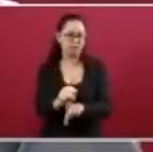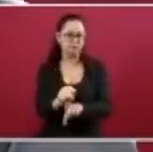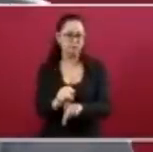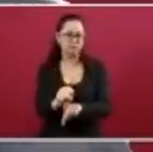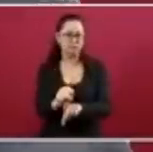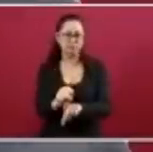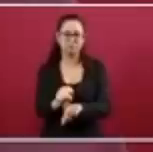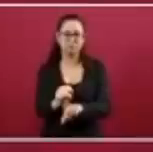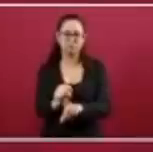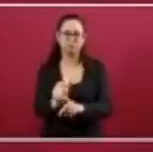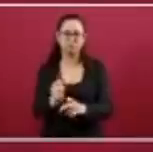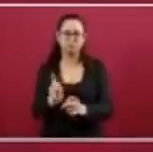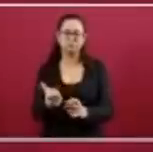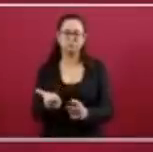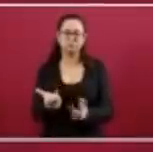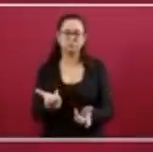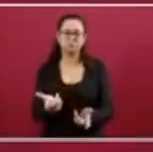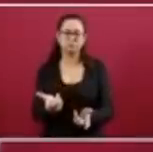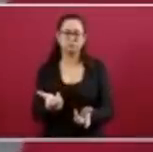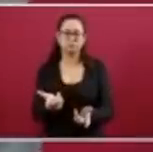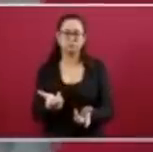una